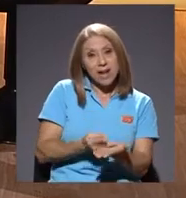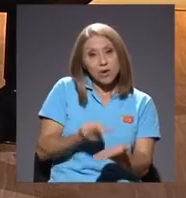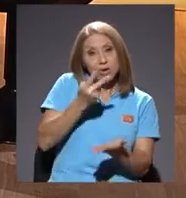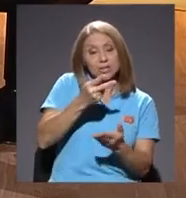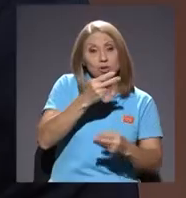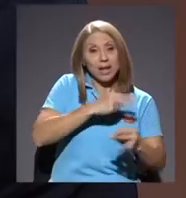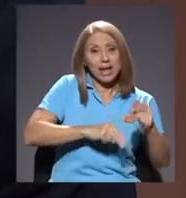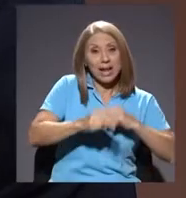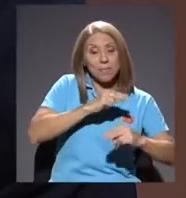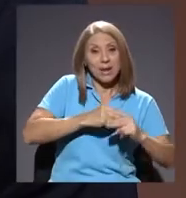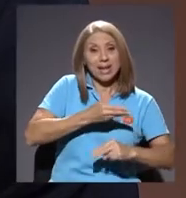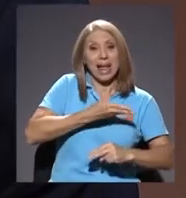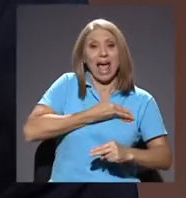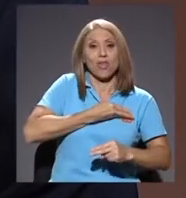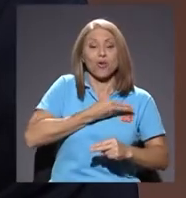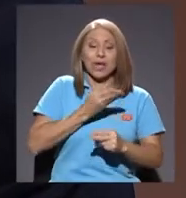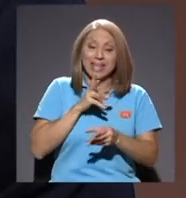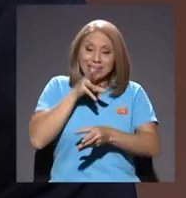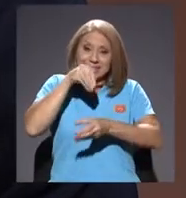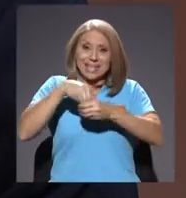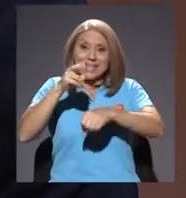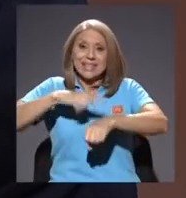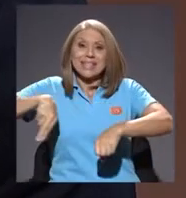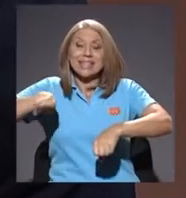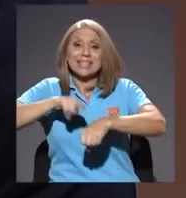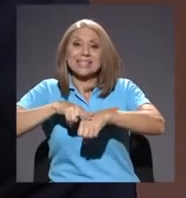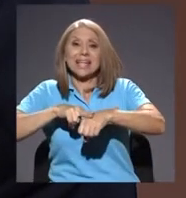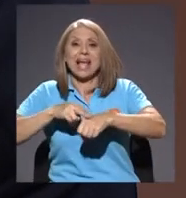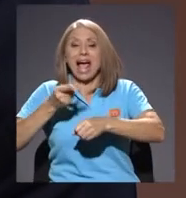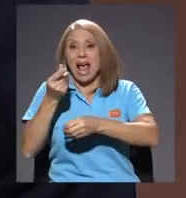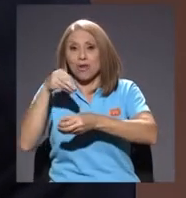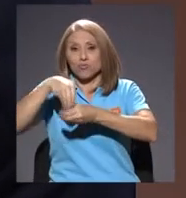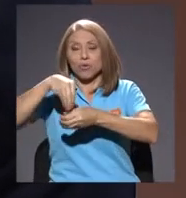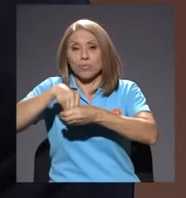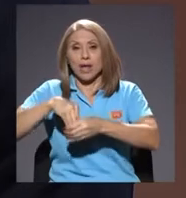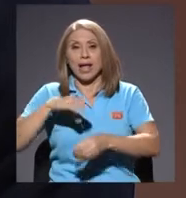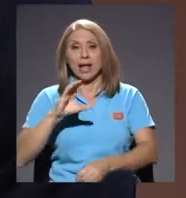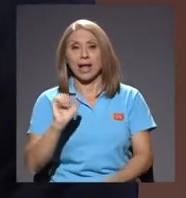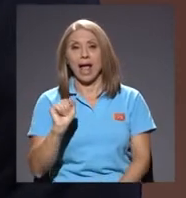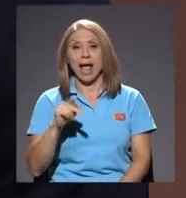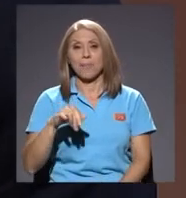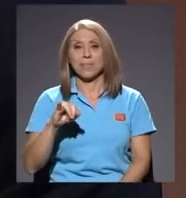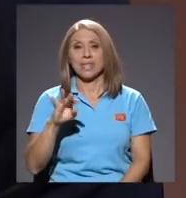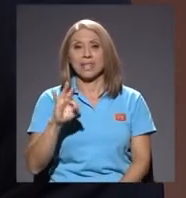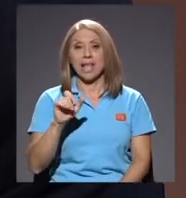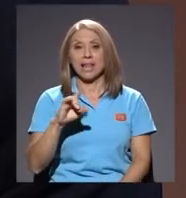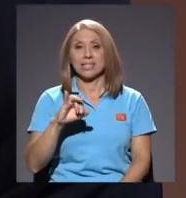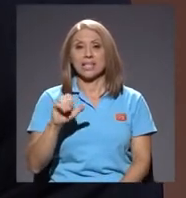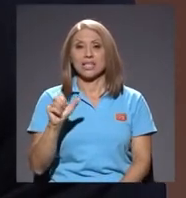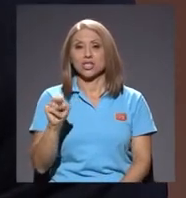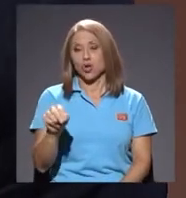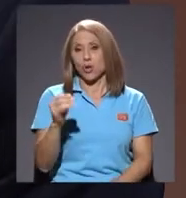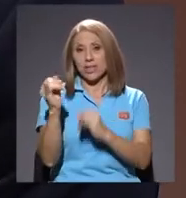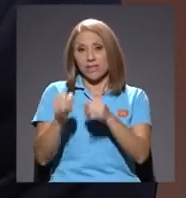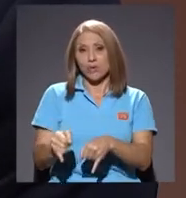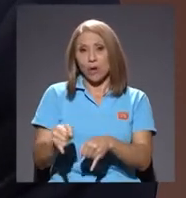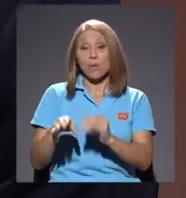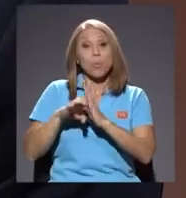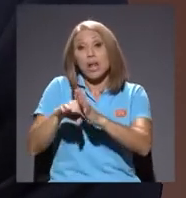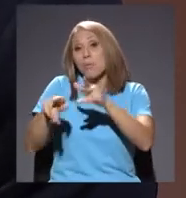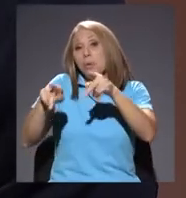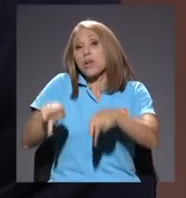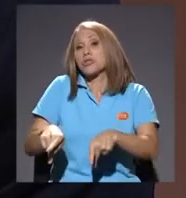individual porque no hacerlo rompe con el principio de cuenta individual significa que cuando una persona se retira un fondo porque cambia